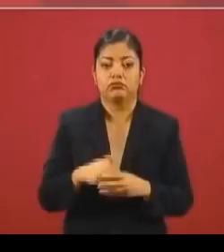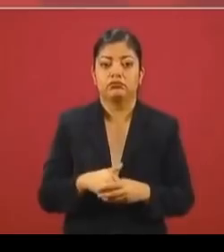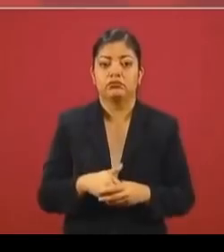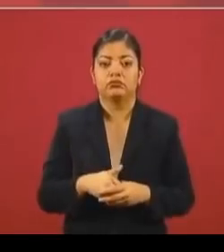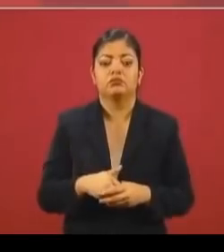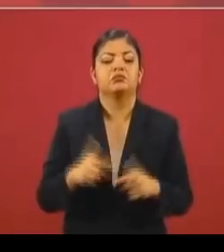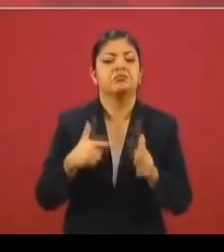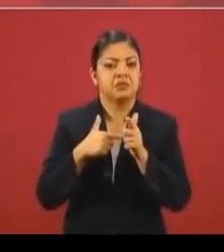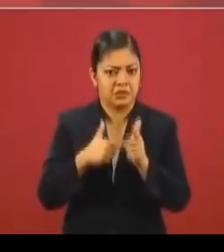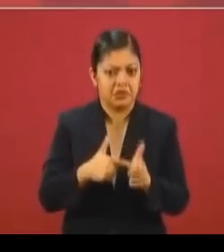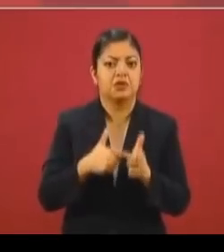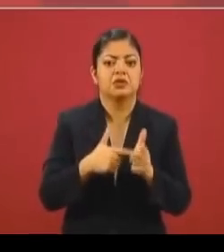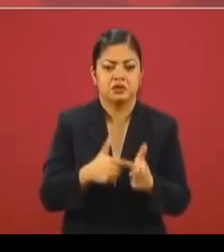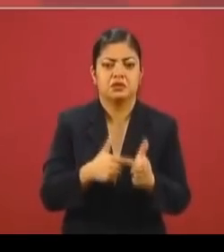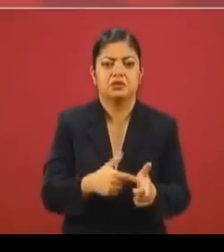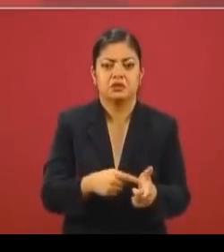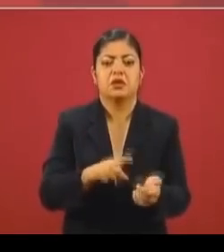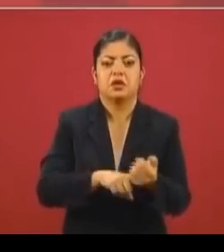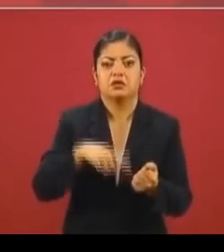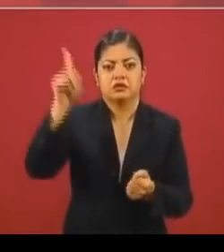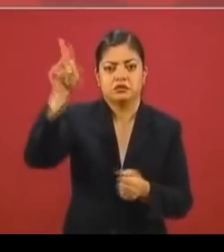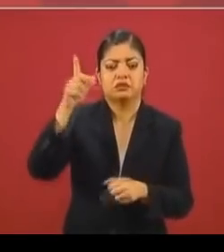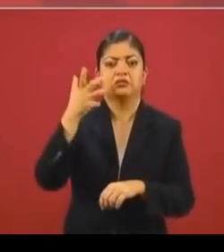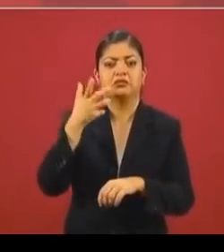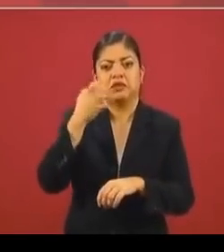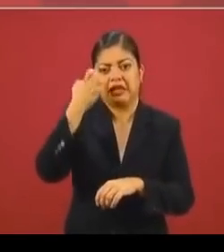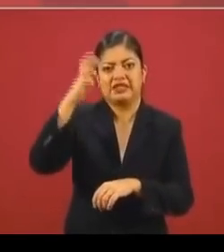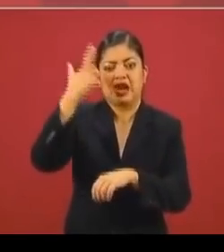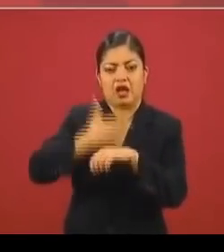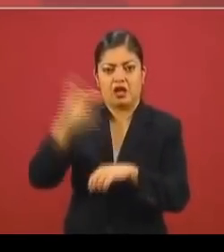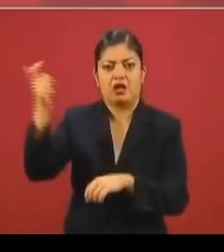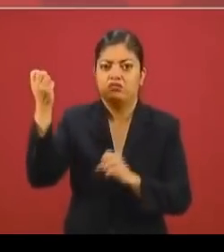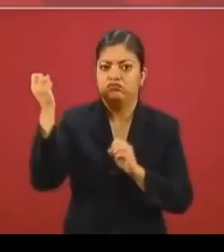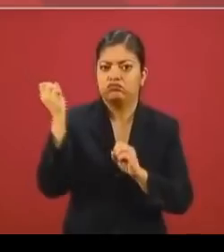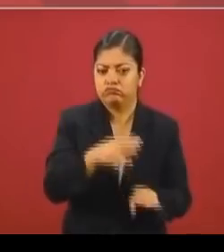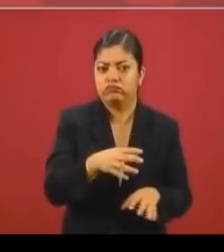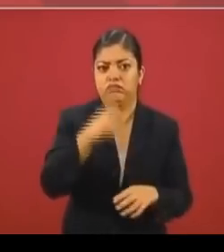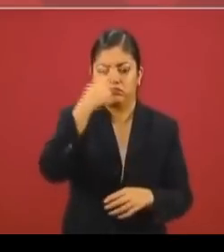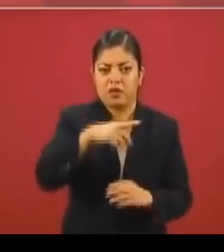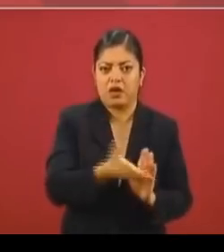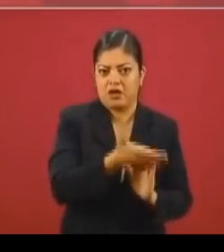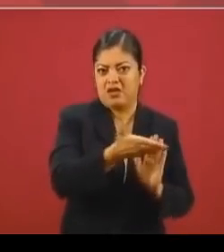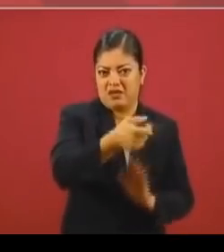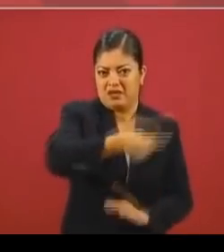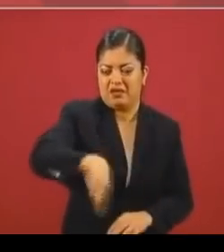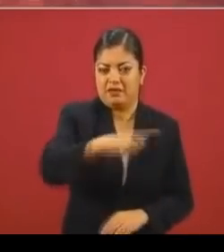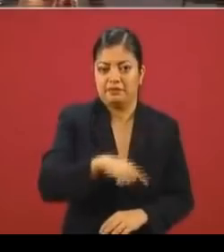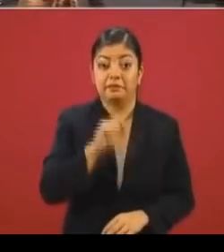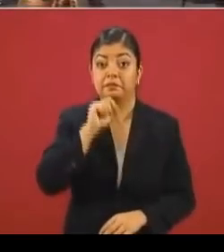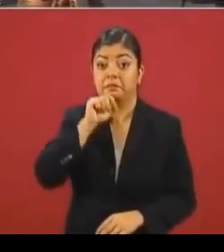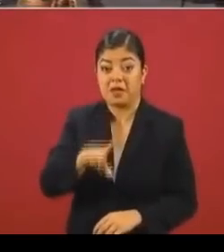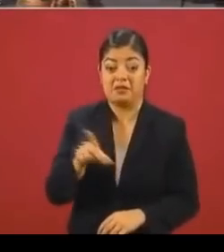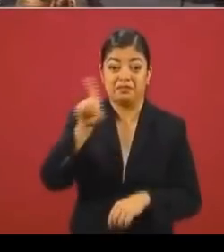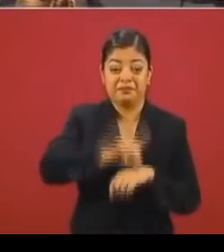Y va a seguir creciendo la inversión extranjera. Ese mismo día, el viernes, di